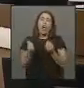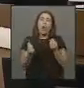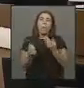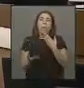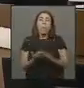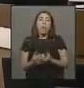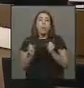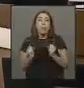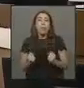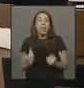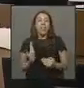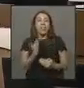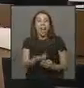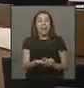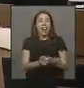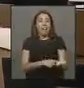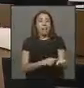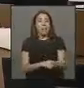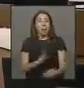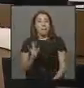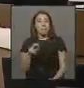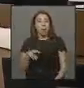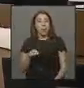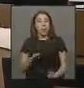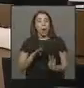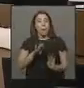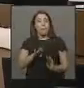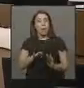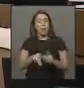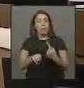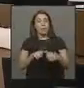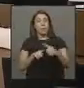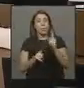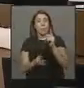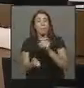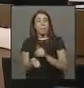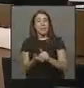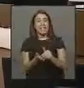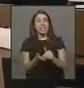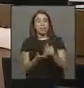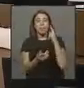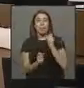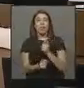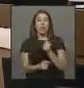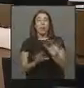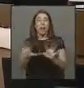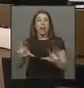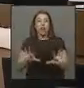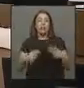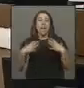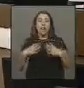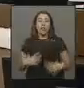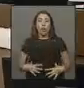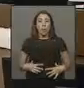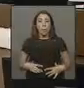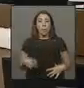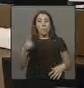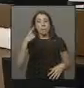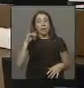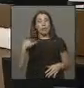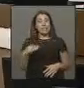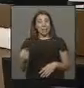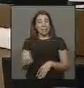y cuándo podrían acceder las familias a este bono de apoyo financiero de 1 millón de pesos para la compra de enseres y ropa, pero ya